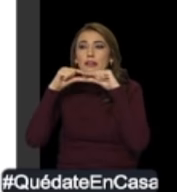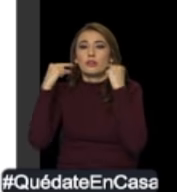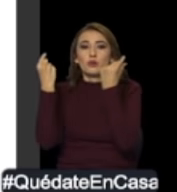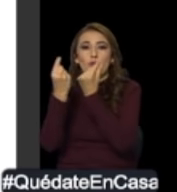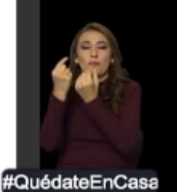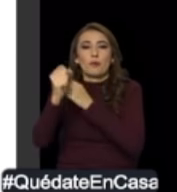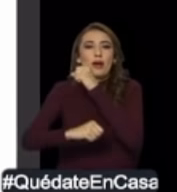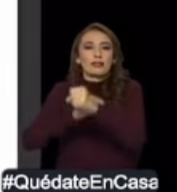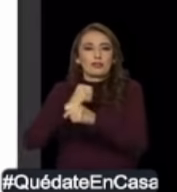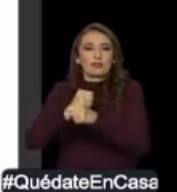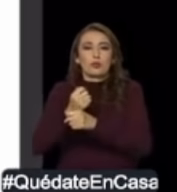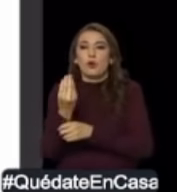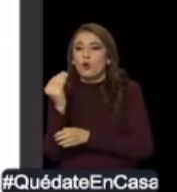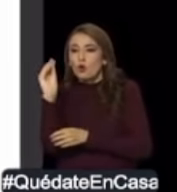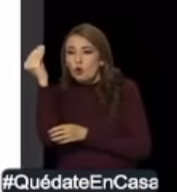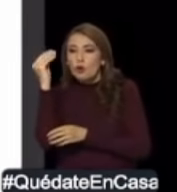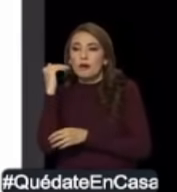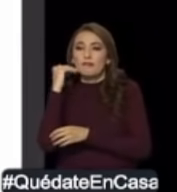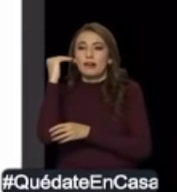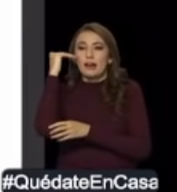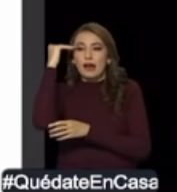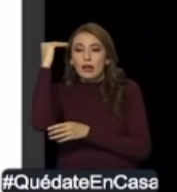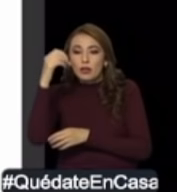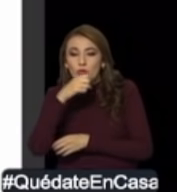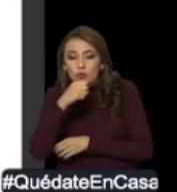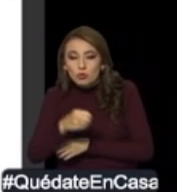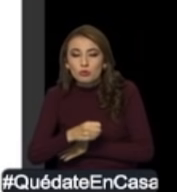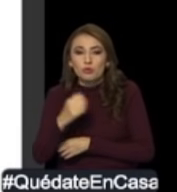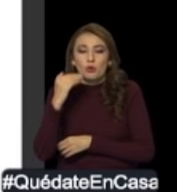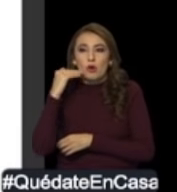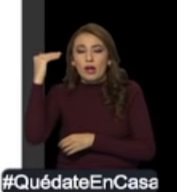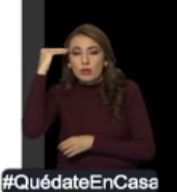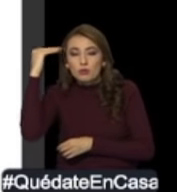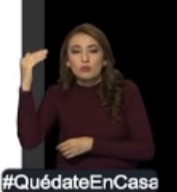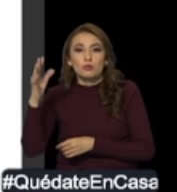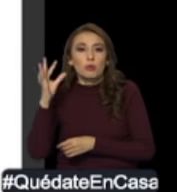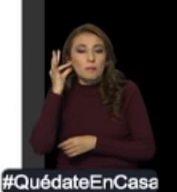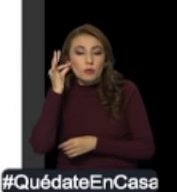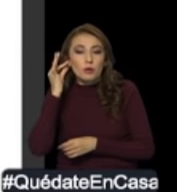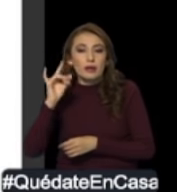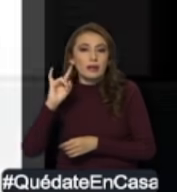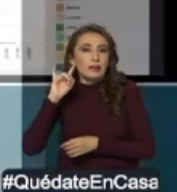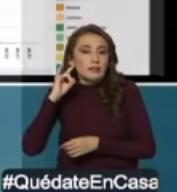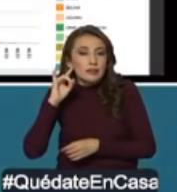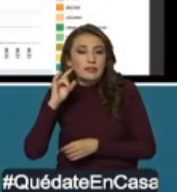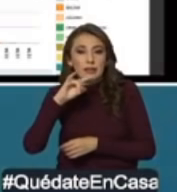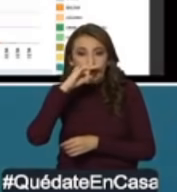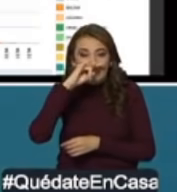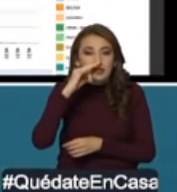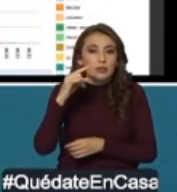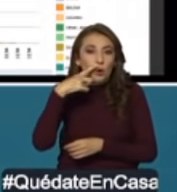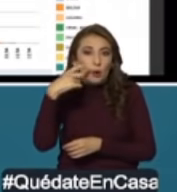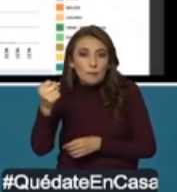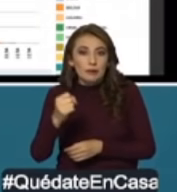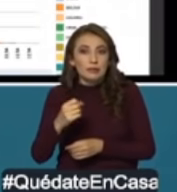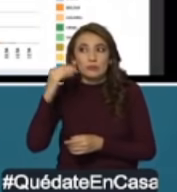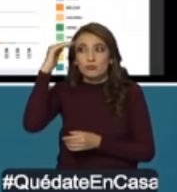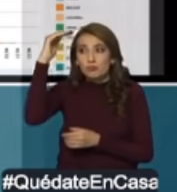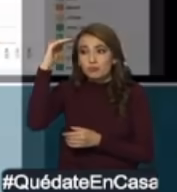etario. En este sentido, ustedes tienen fallecidos y también tienen